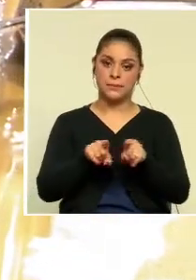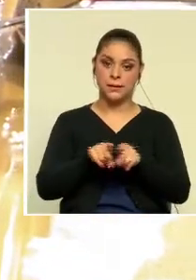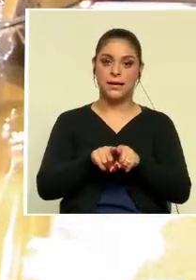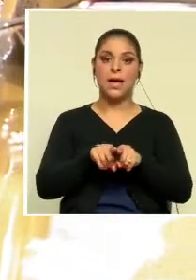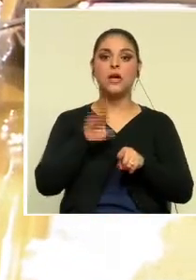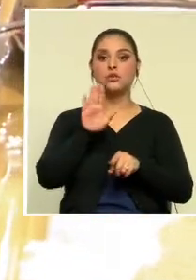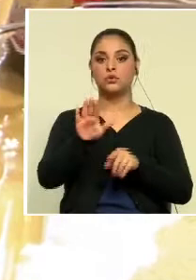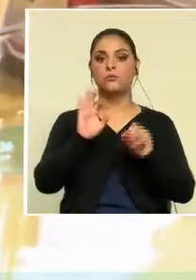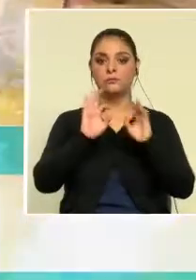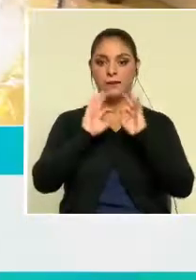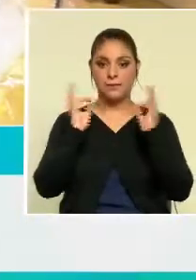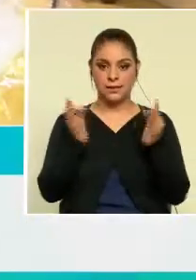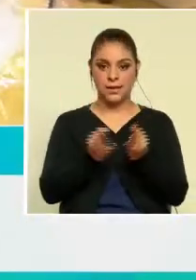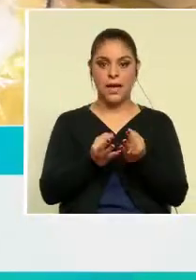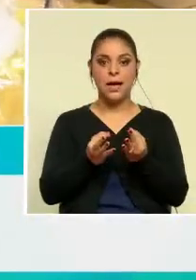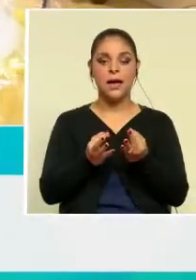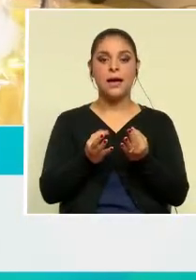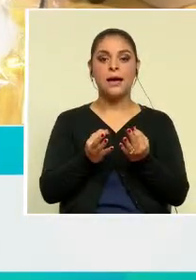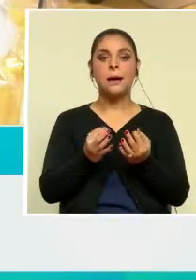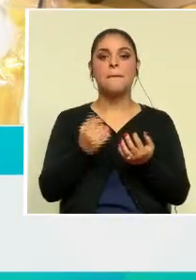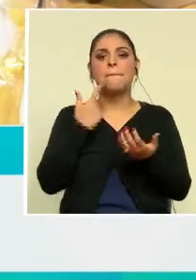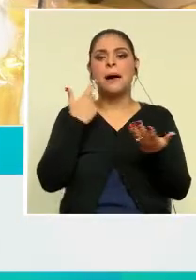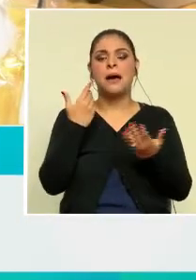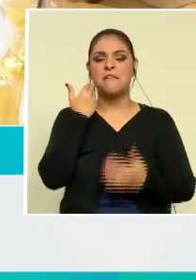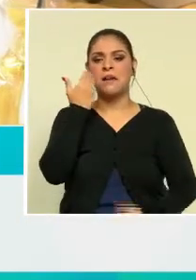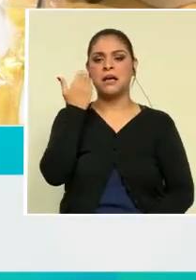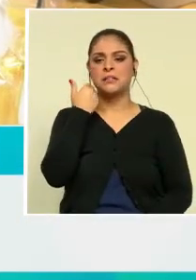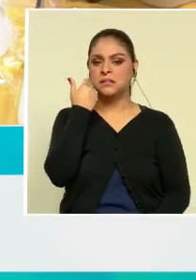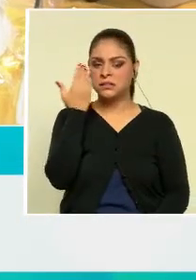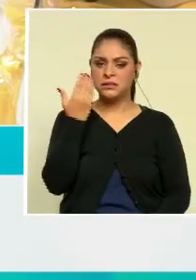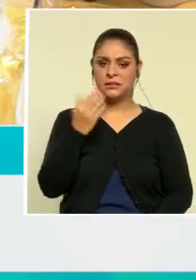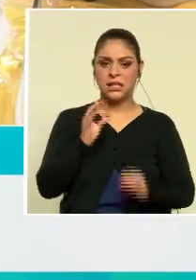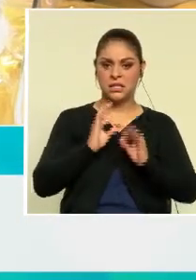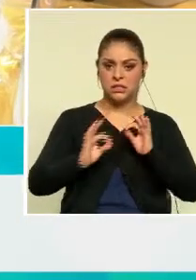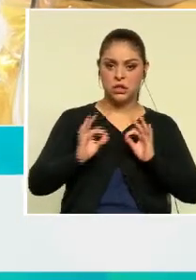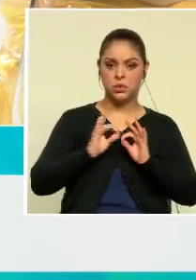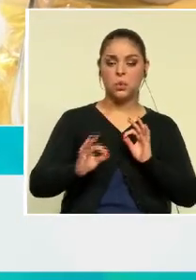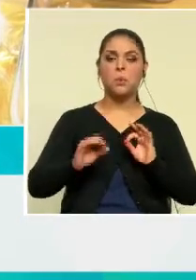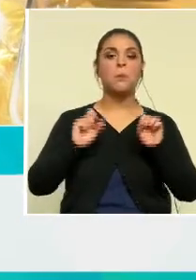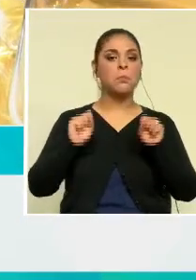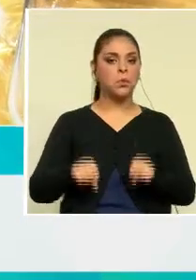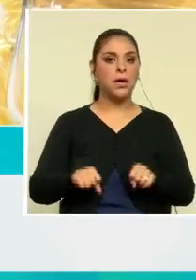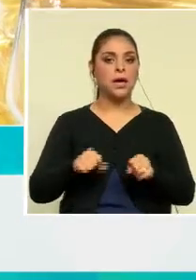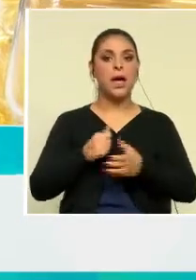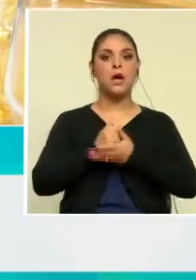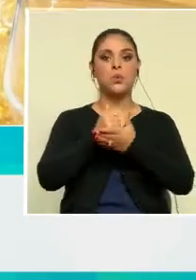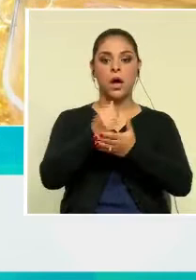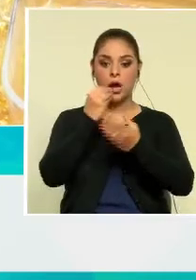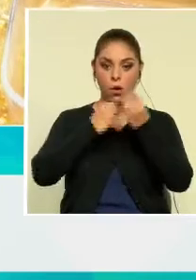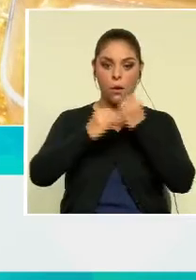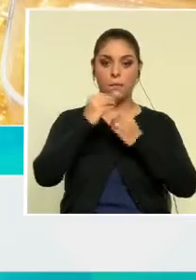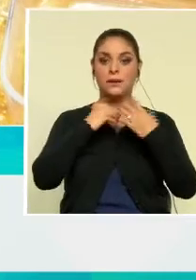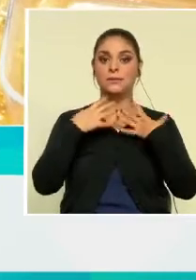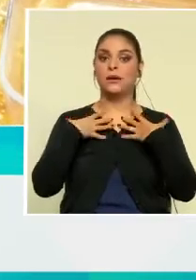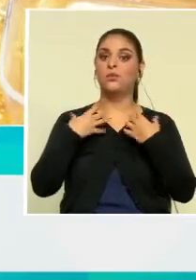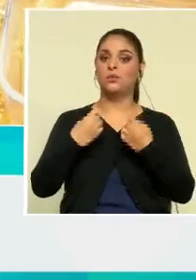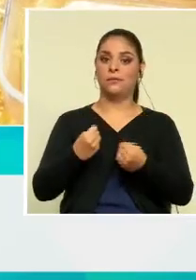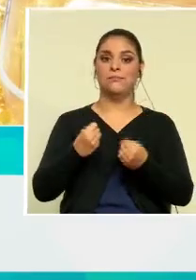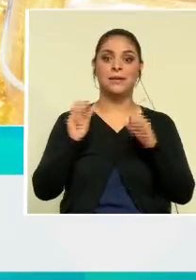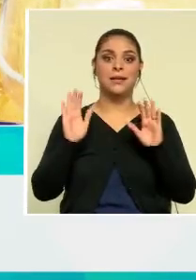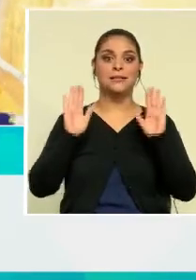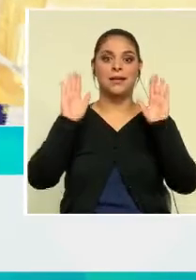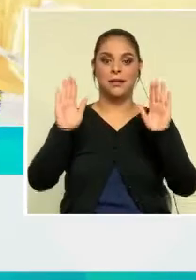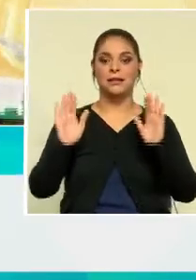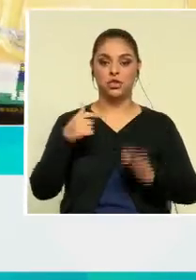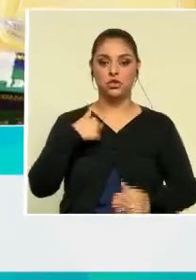su equipo familiar como de esta forma tan sencilla podemos ayudarnos y esta y comer saludable en lejos de la pierna yo